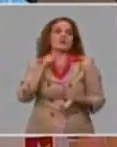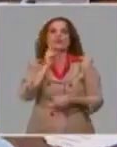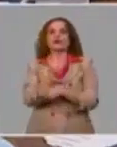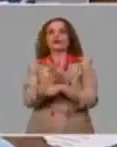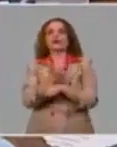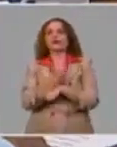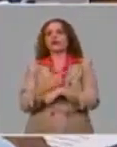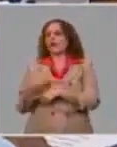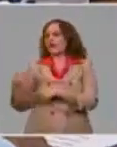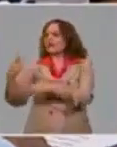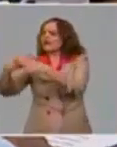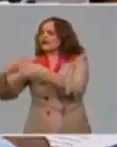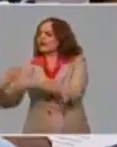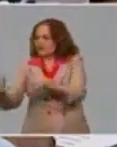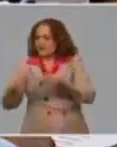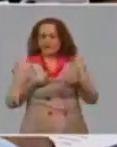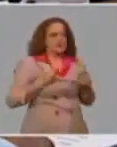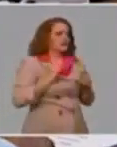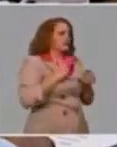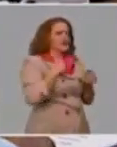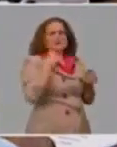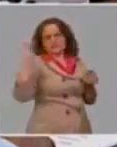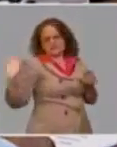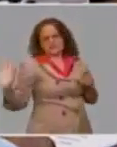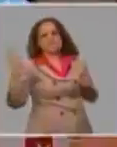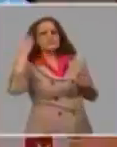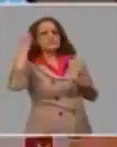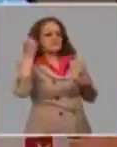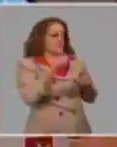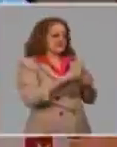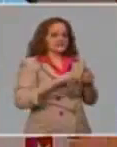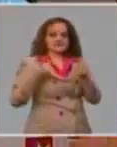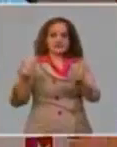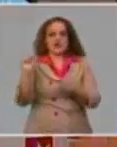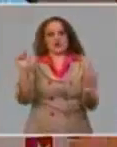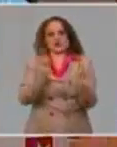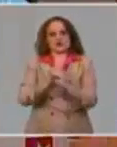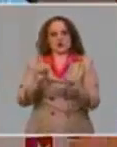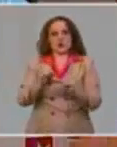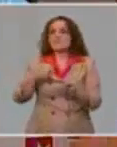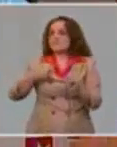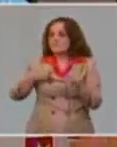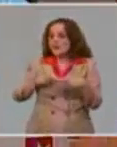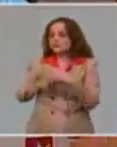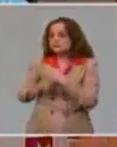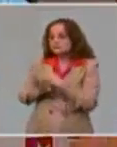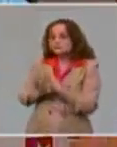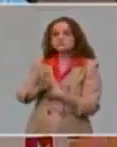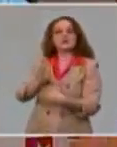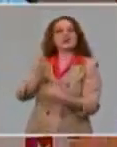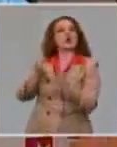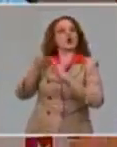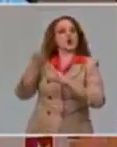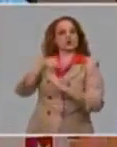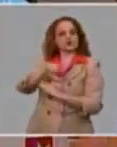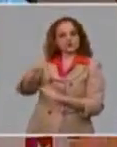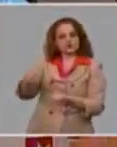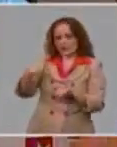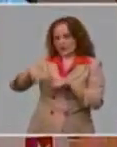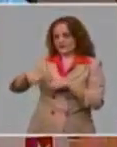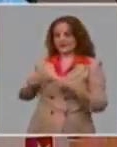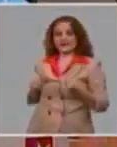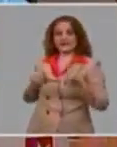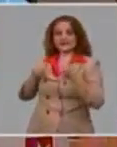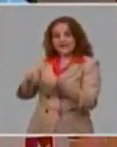24 horas. La solución es para ayer, no para mañana. Exactamente. Entonces, entran los constructores junto con los materiales y vamos comprobando entonces el consumo